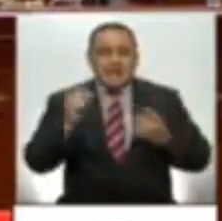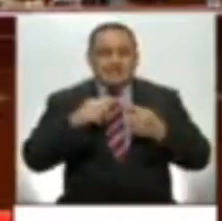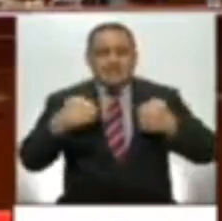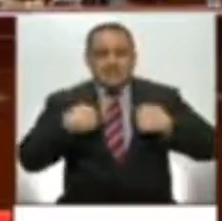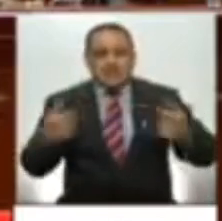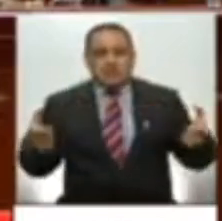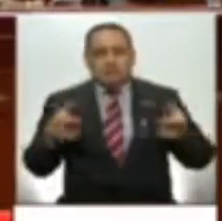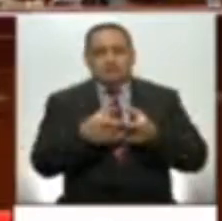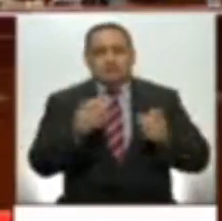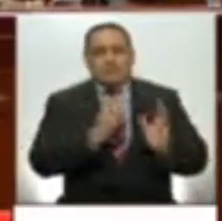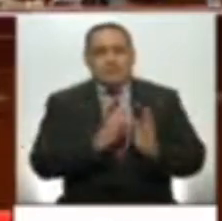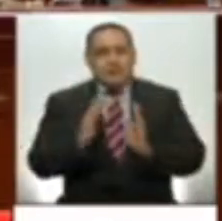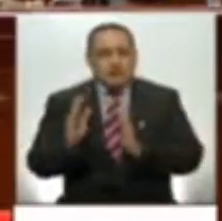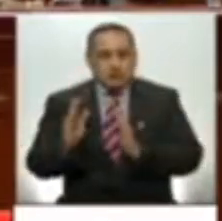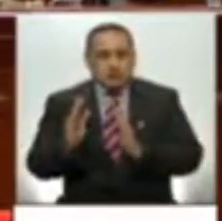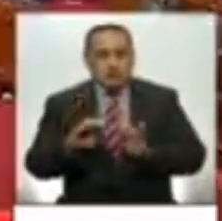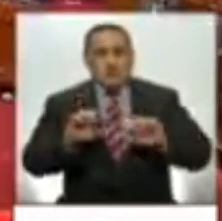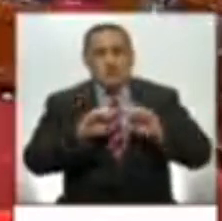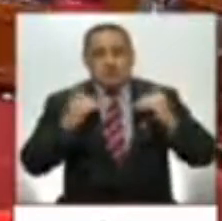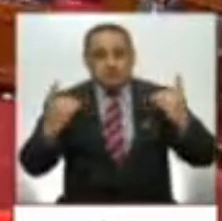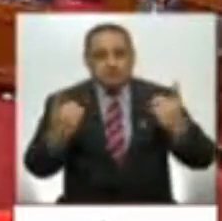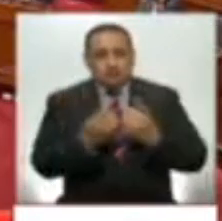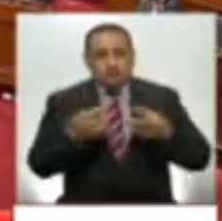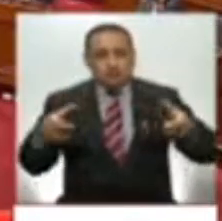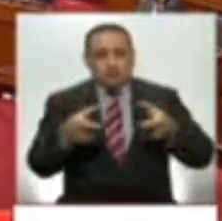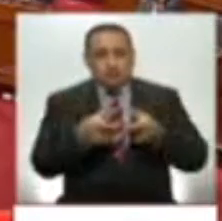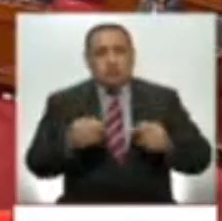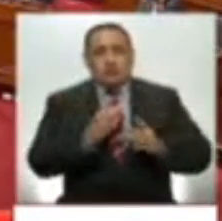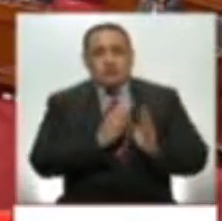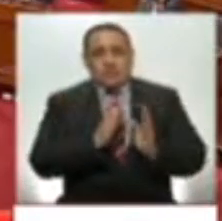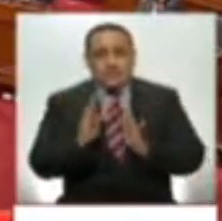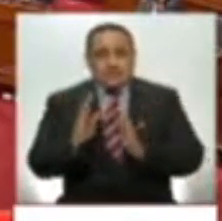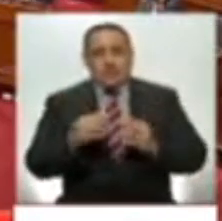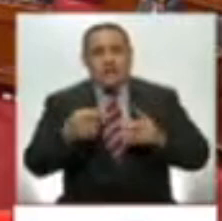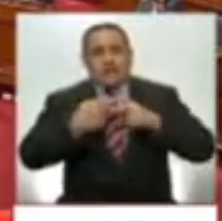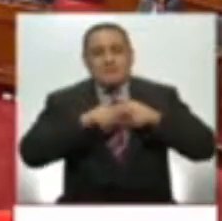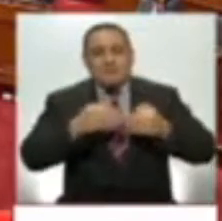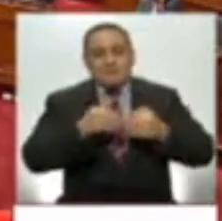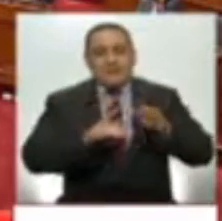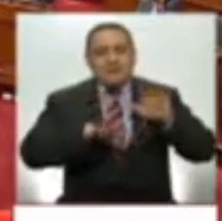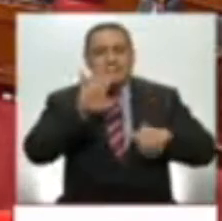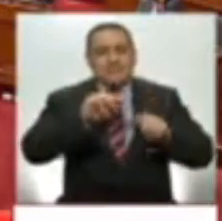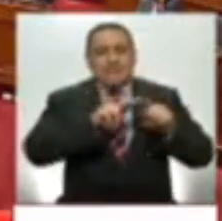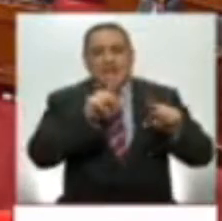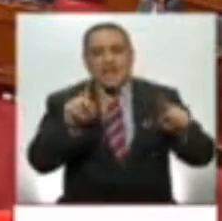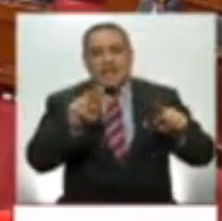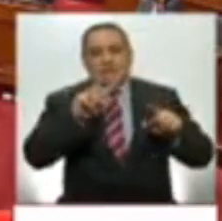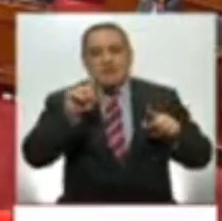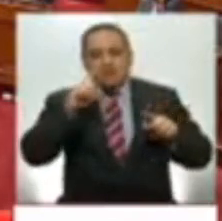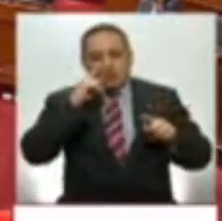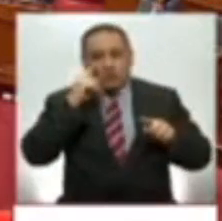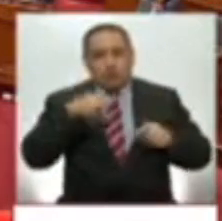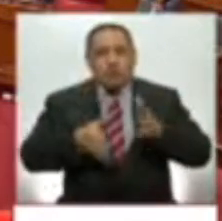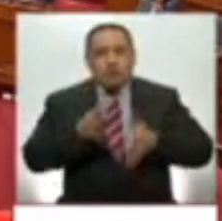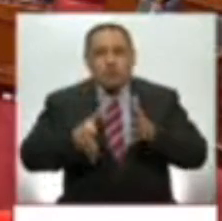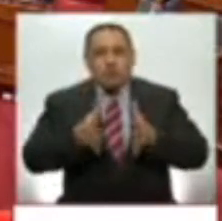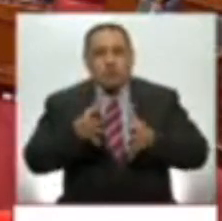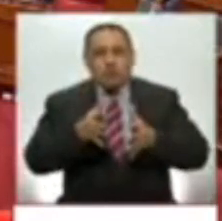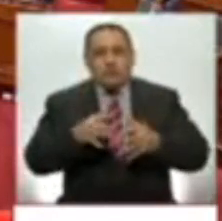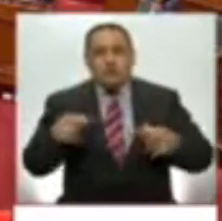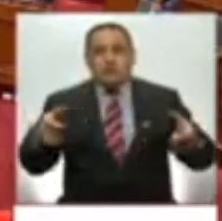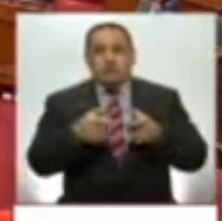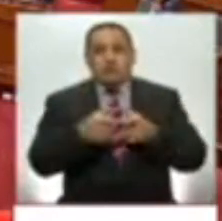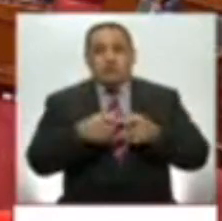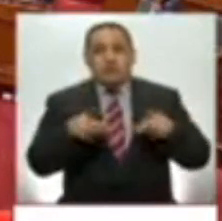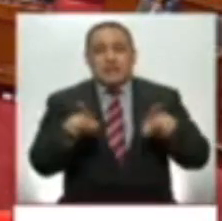la mesa directiva. La mesa directiva de la Junta Preparatoria entra en funciones entre el 15 y el 21 de julio. El presidente de la